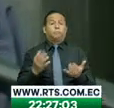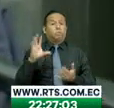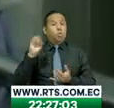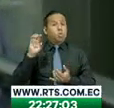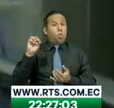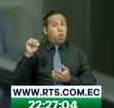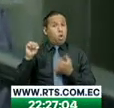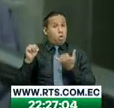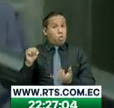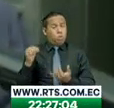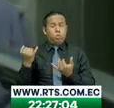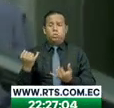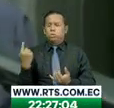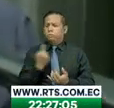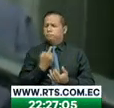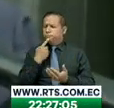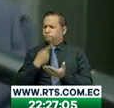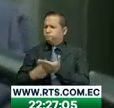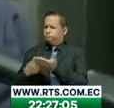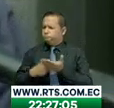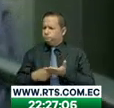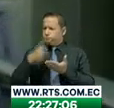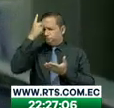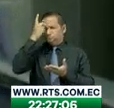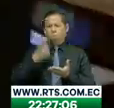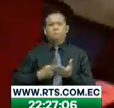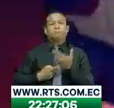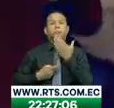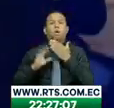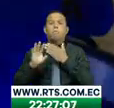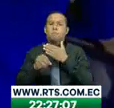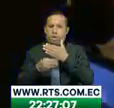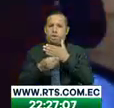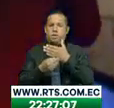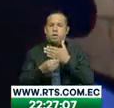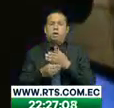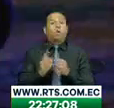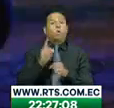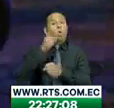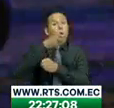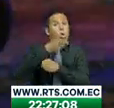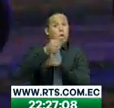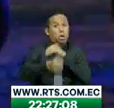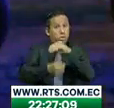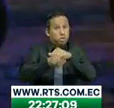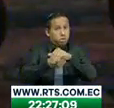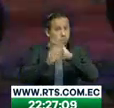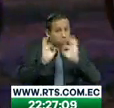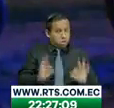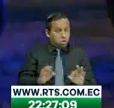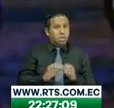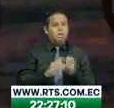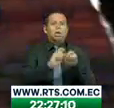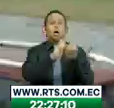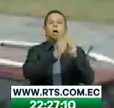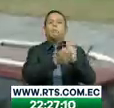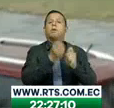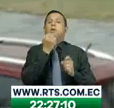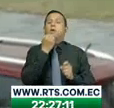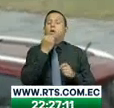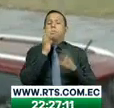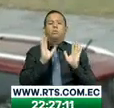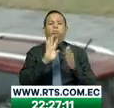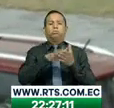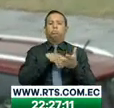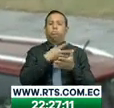este mediodía hemos decidido algunas medidas adicionales. Además del toque de queda, también se modifica en estas zonas del país y se